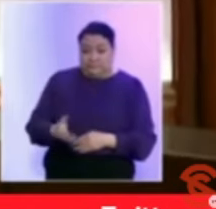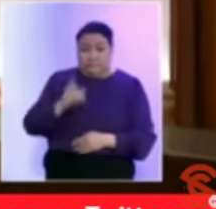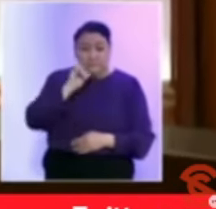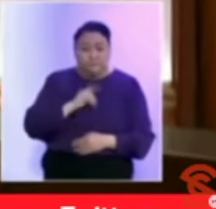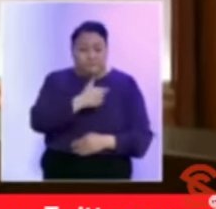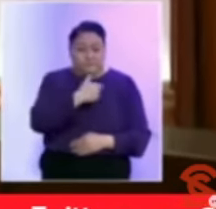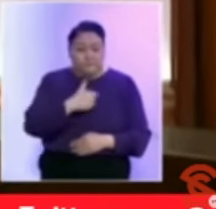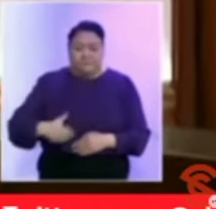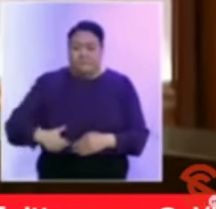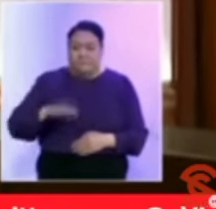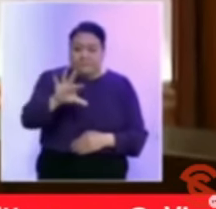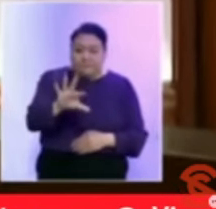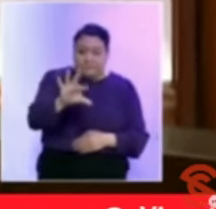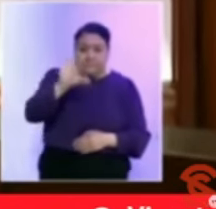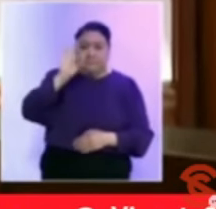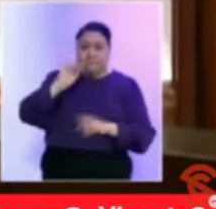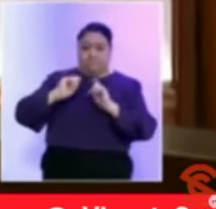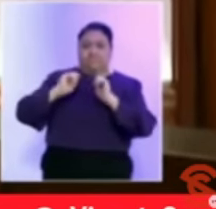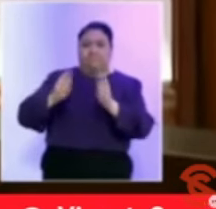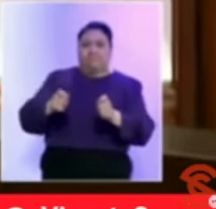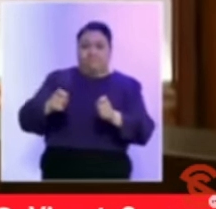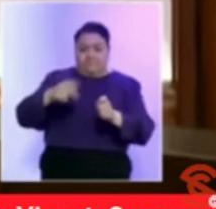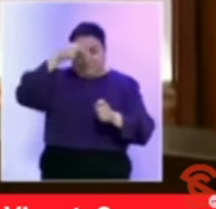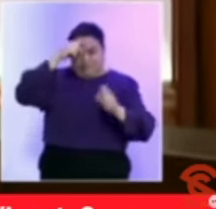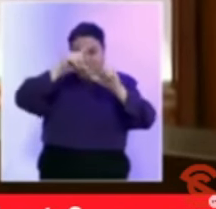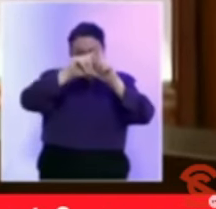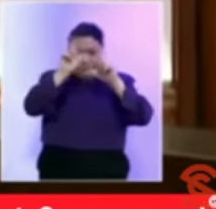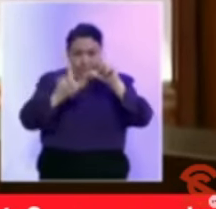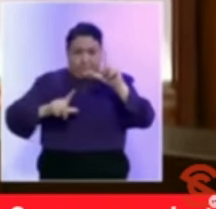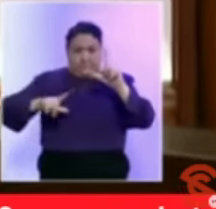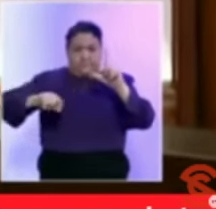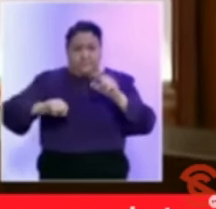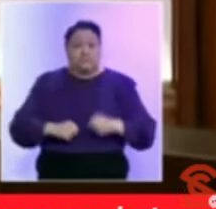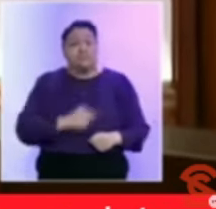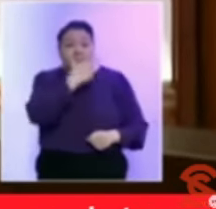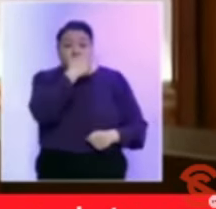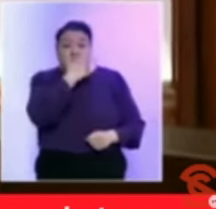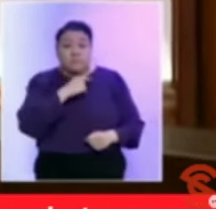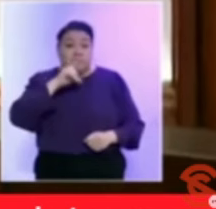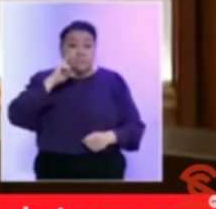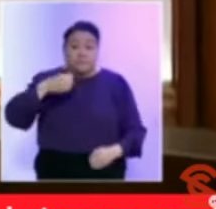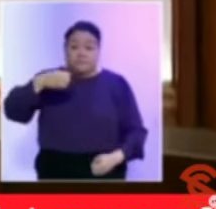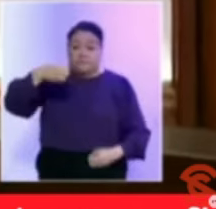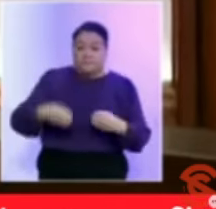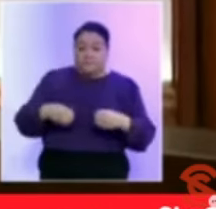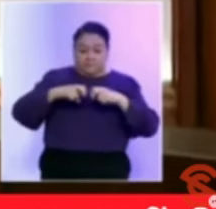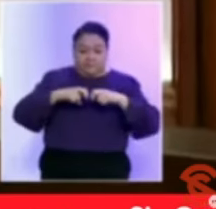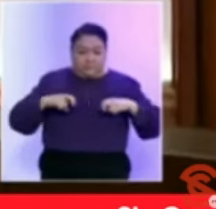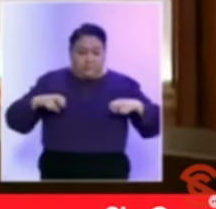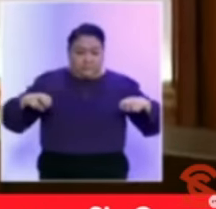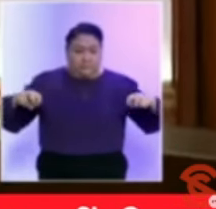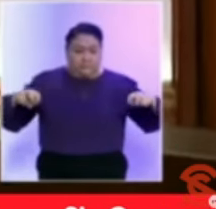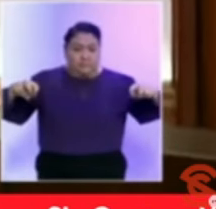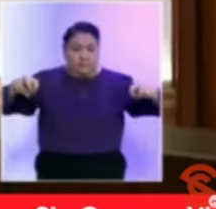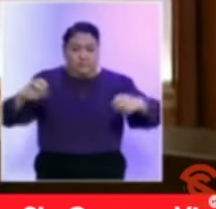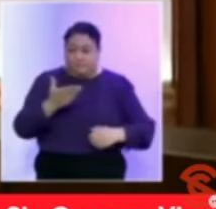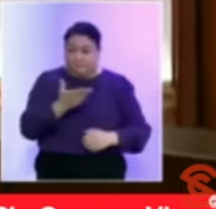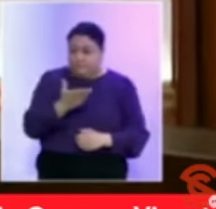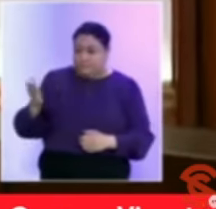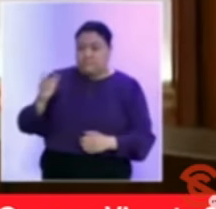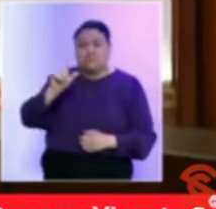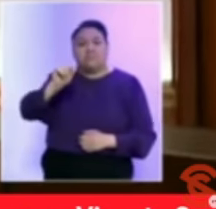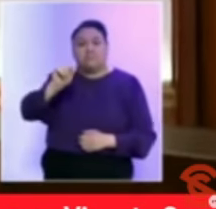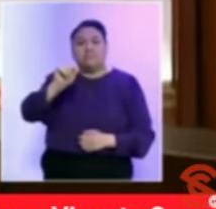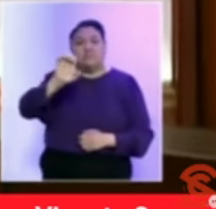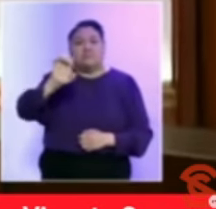Mexicanos magistradas magistrados integrantes de este honorable pleno del tribunal electoral